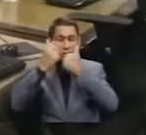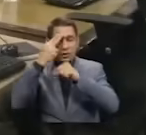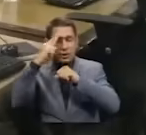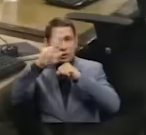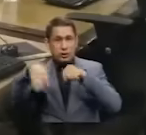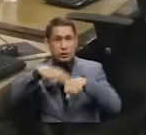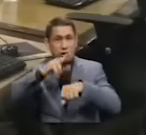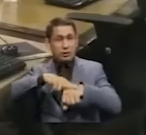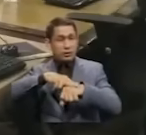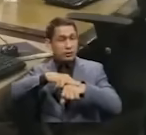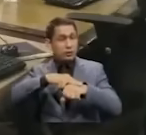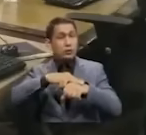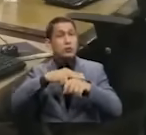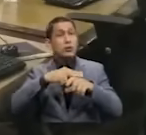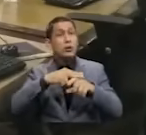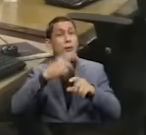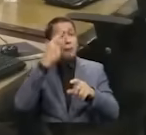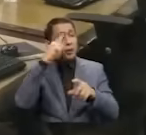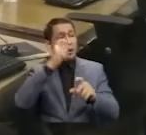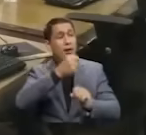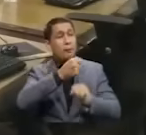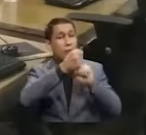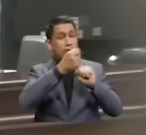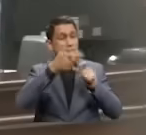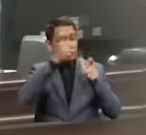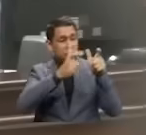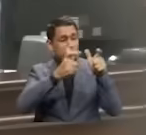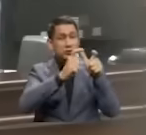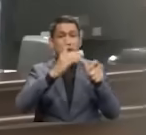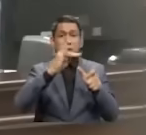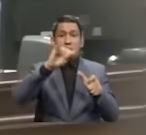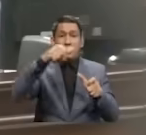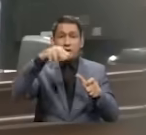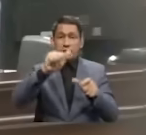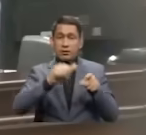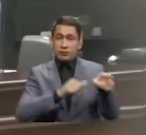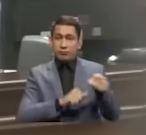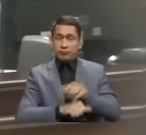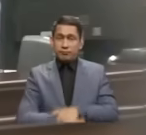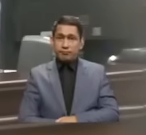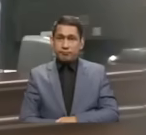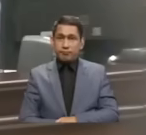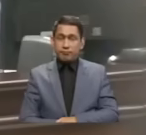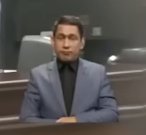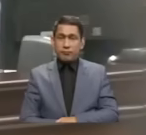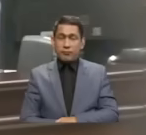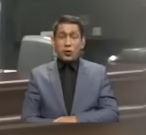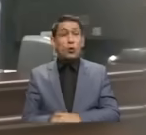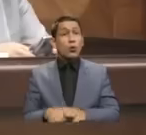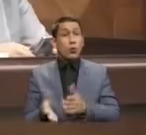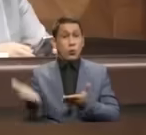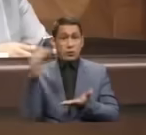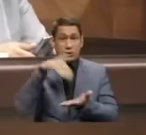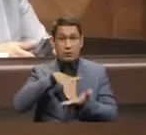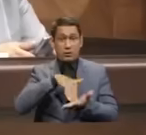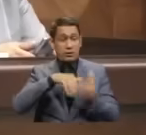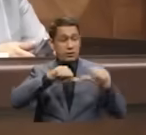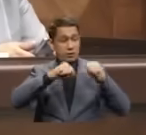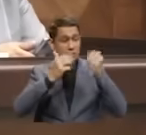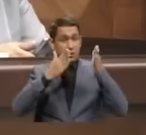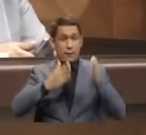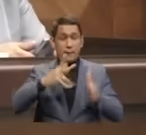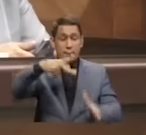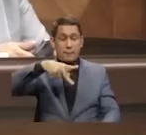el análisis de una resolución de respaldo a la fiscal general del Estado, Diana Salazar. Una vez más, el asambleísta